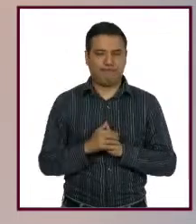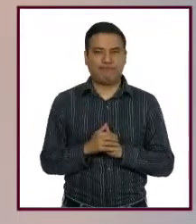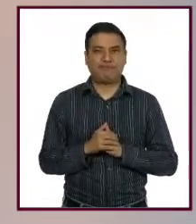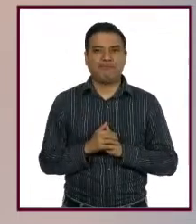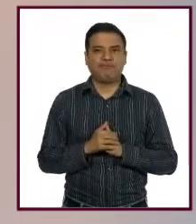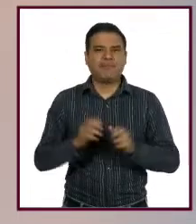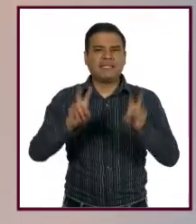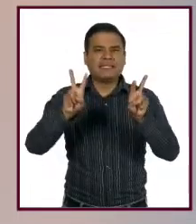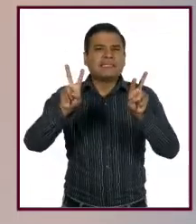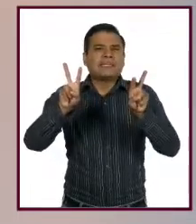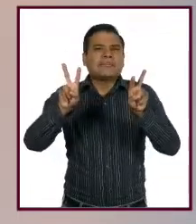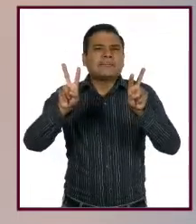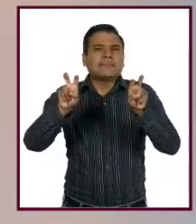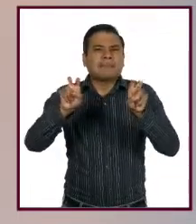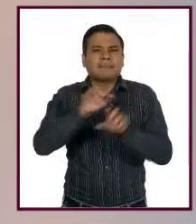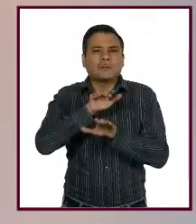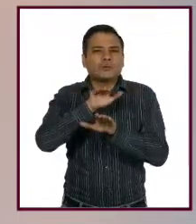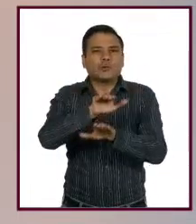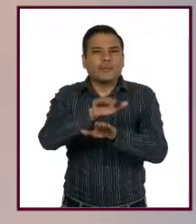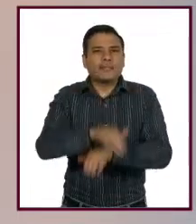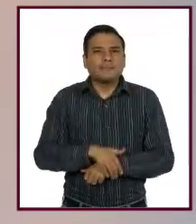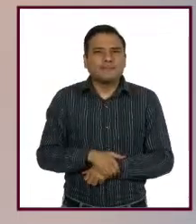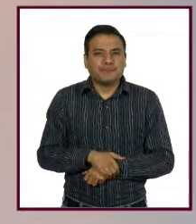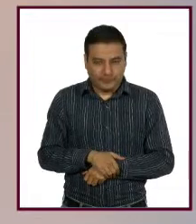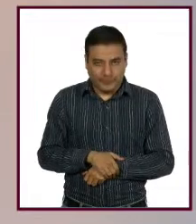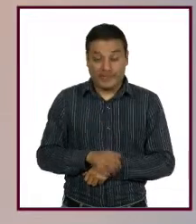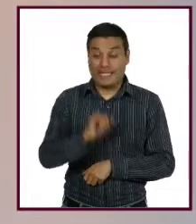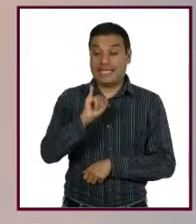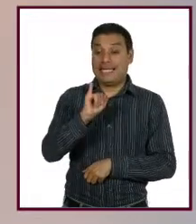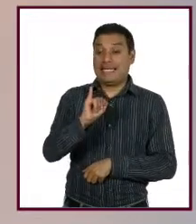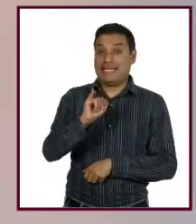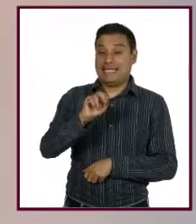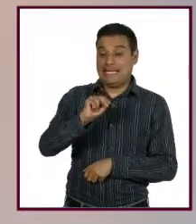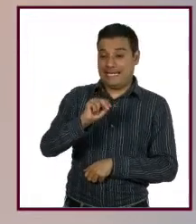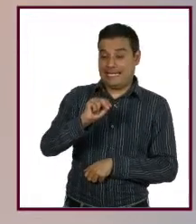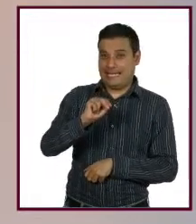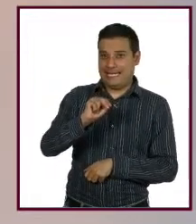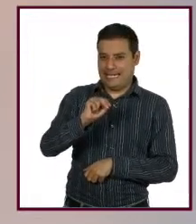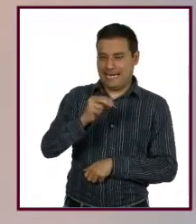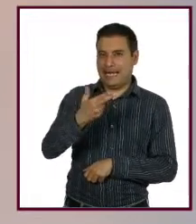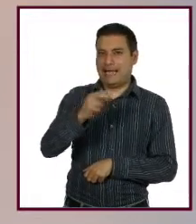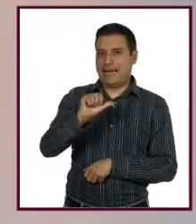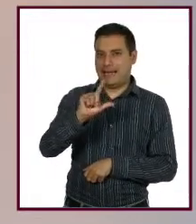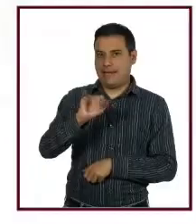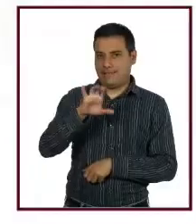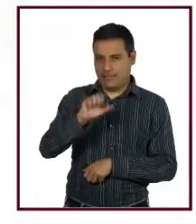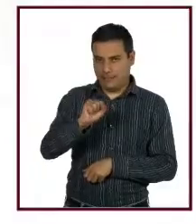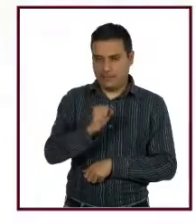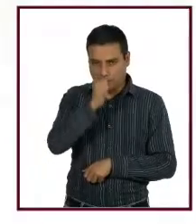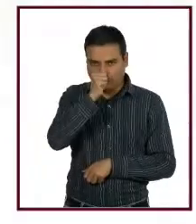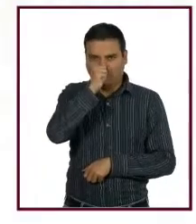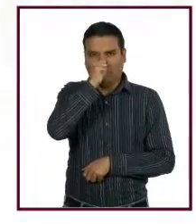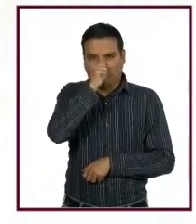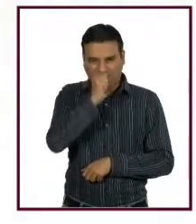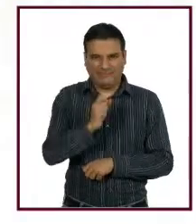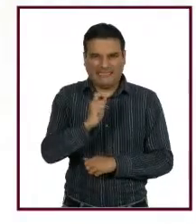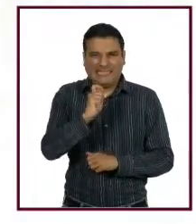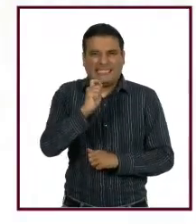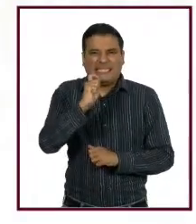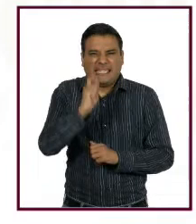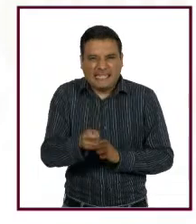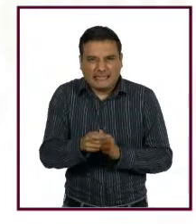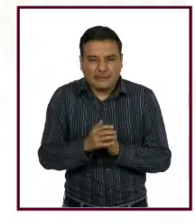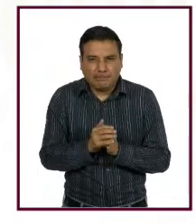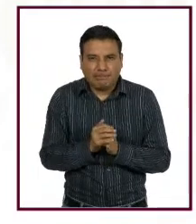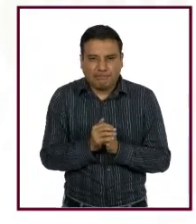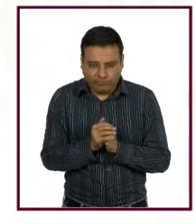hoy, como ya nos habían comentado, vamos a hablar sobre qué son los inhalables. Bueno, los inhalables son un grupo